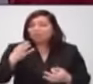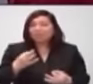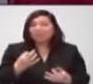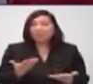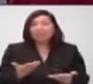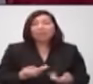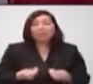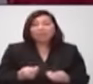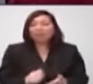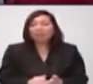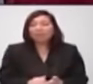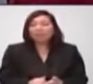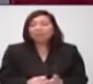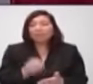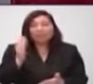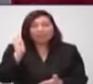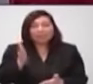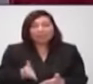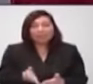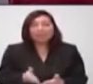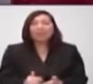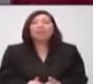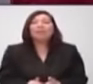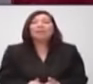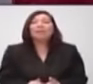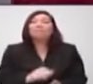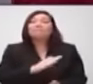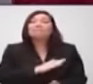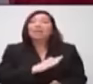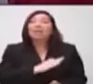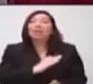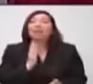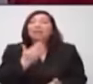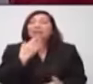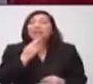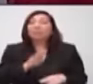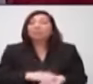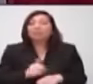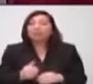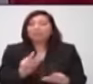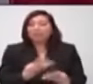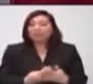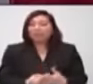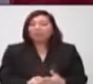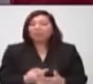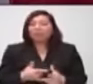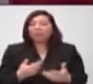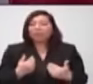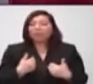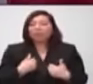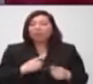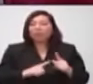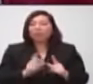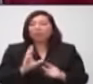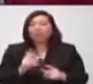hay irregularidades se deben sancionar, fiscalizar, y que caigan los responsables y se vayan a la cárcel, que es el lugar donde merecen estar